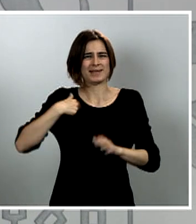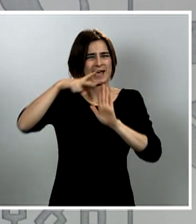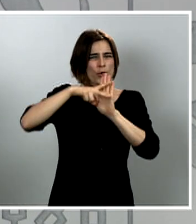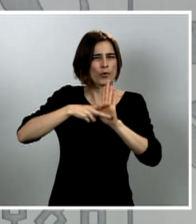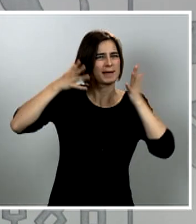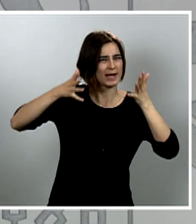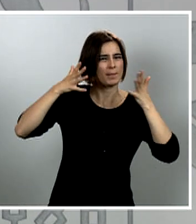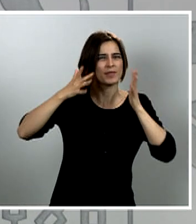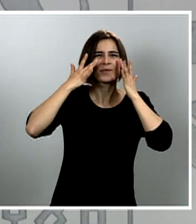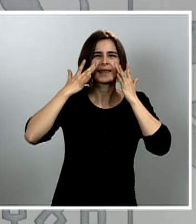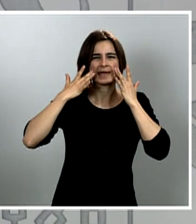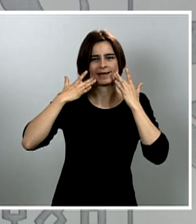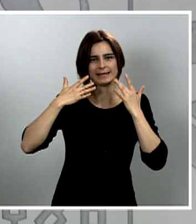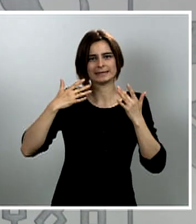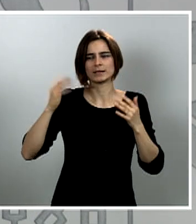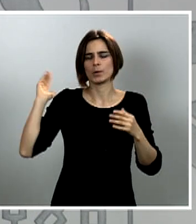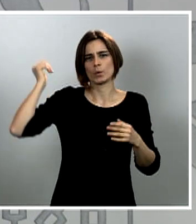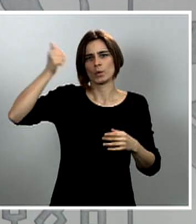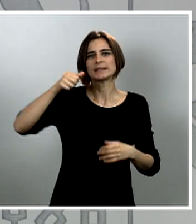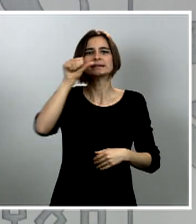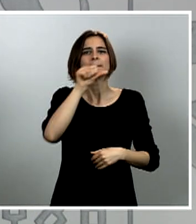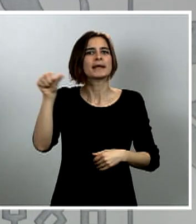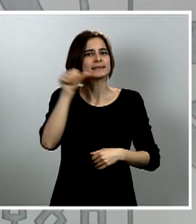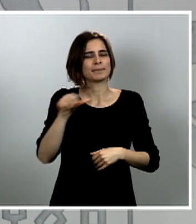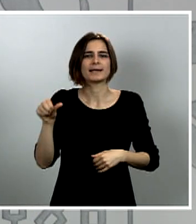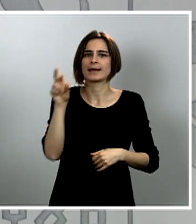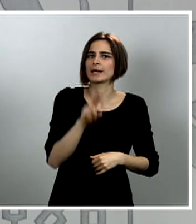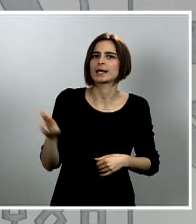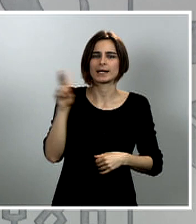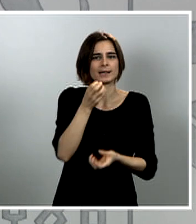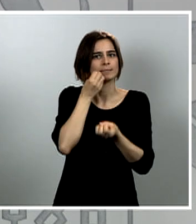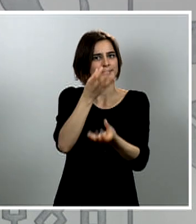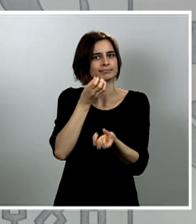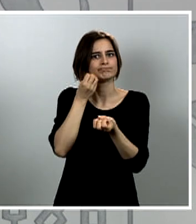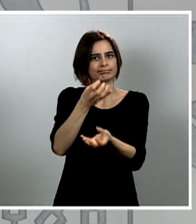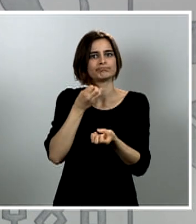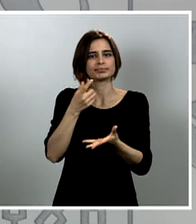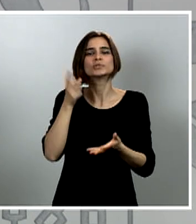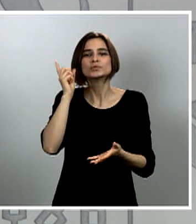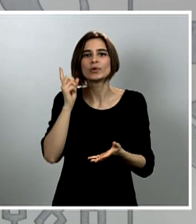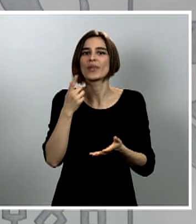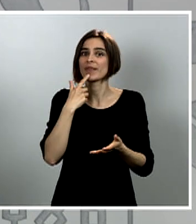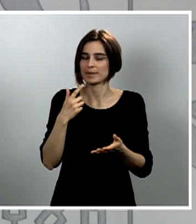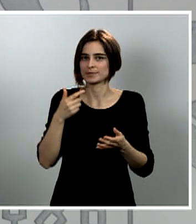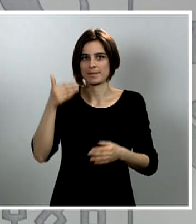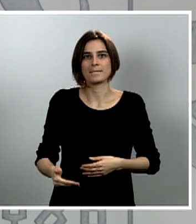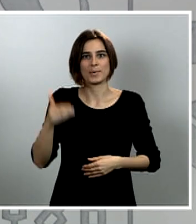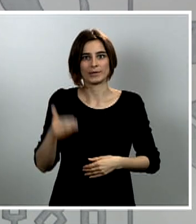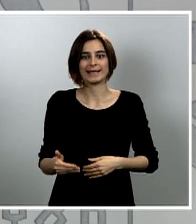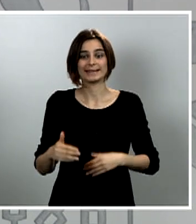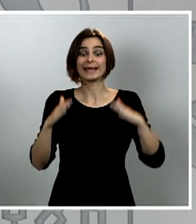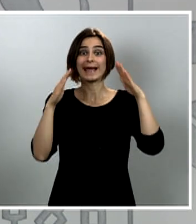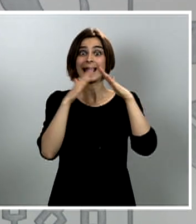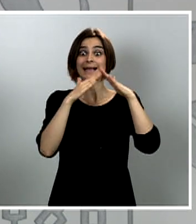semanas. En este caso, lo único que se refuerza claramente es que es recomendable lavarse las manos tanto al salir para evitar riesgos para otros en caso de que